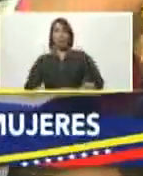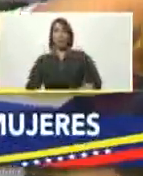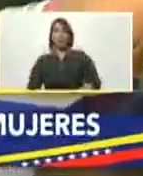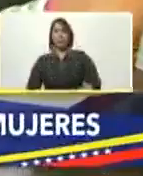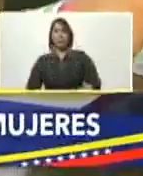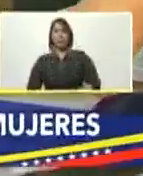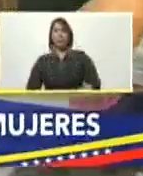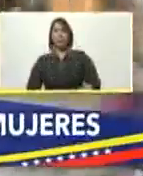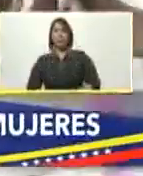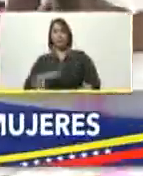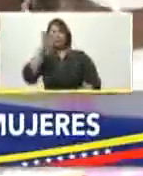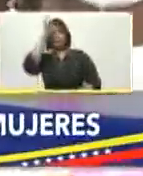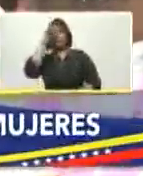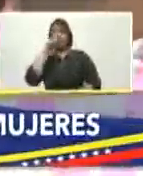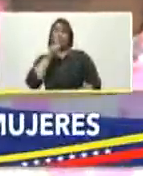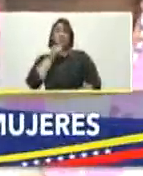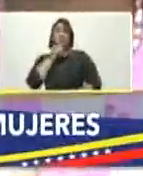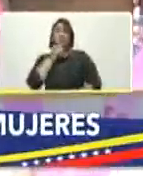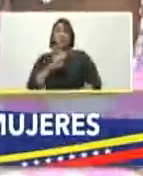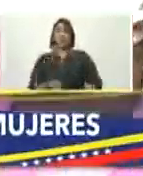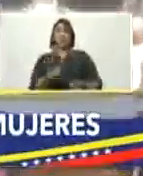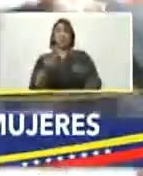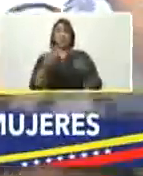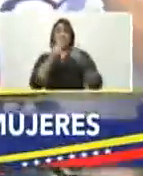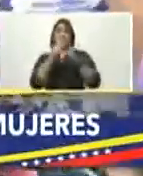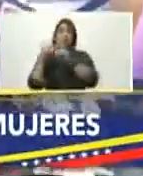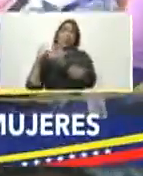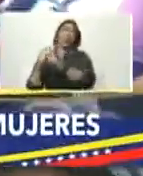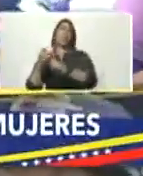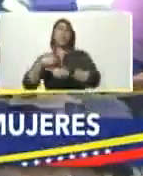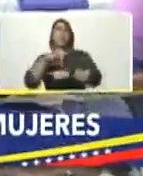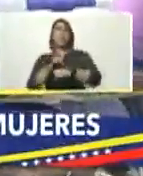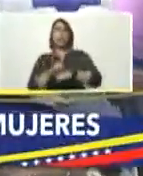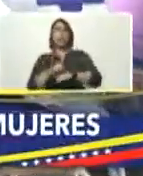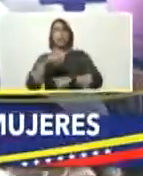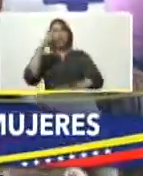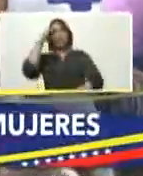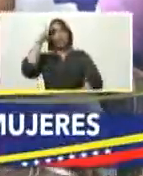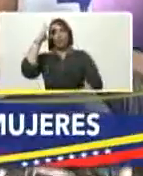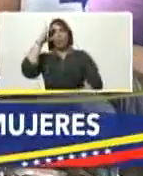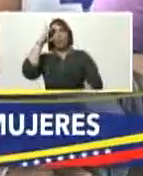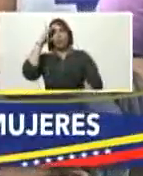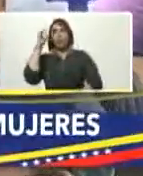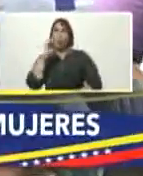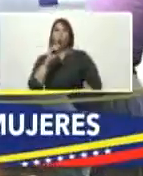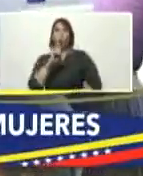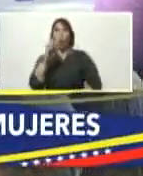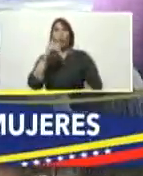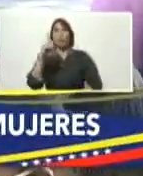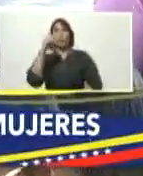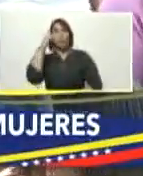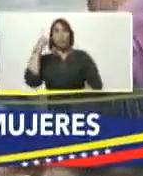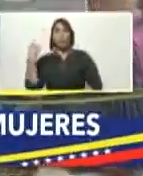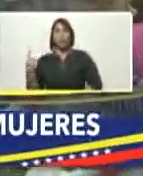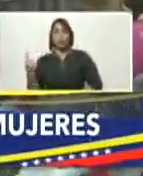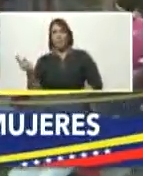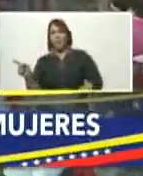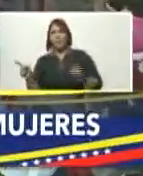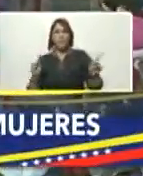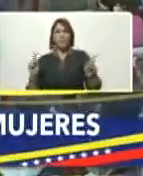No sé a quién darle la palabra primero, si a Delcy o a Diva, las dos son por D. Tim Marín, el